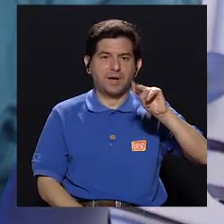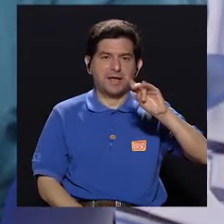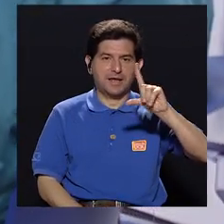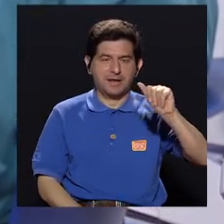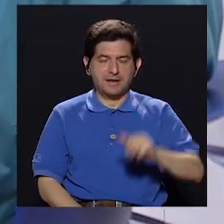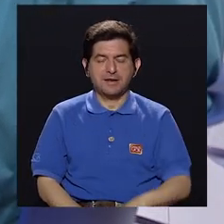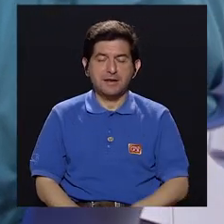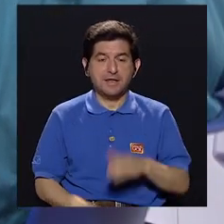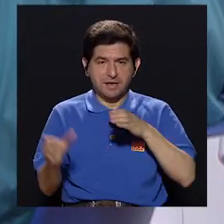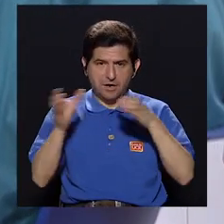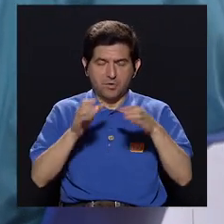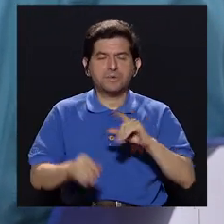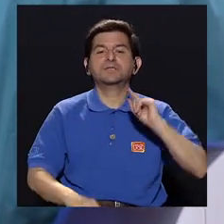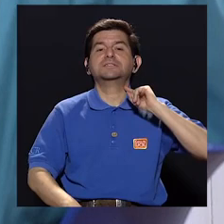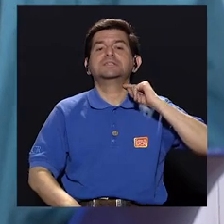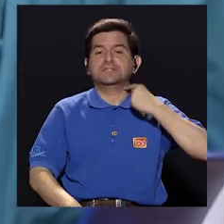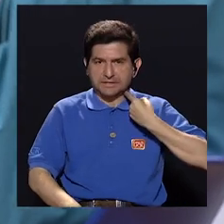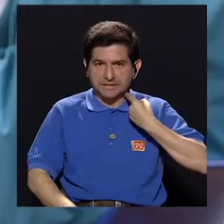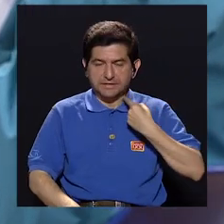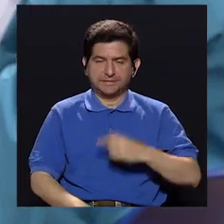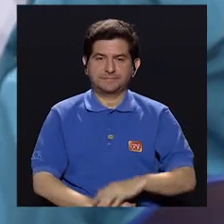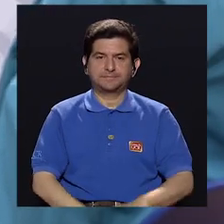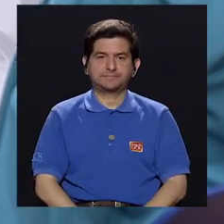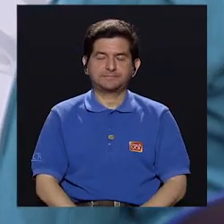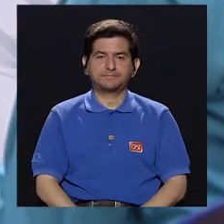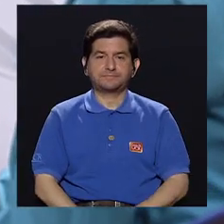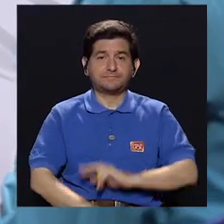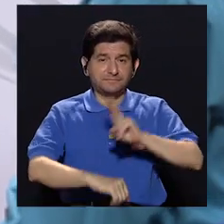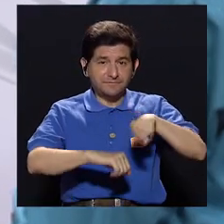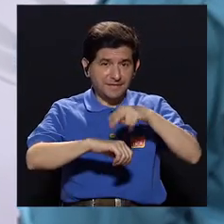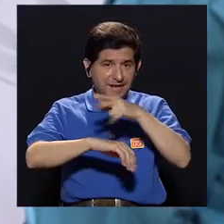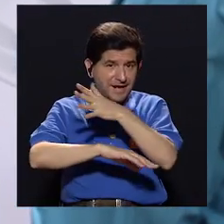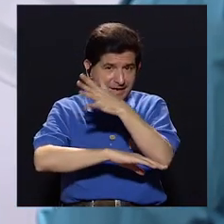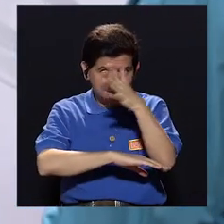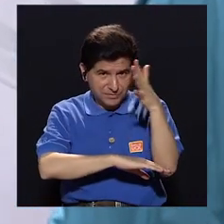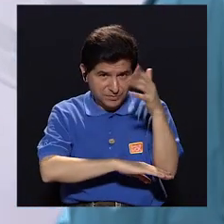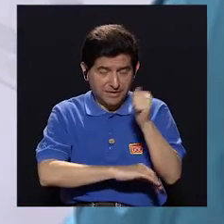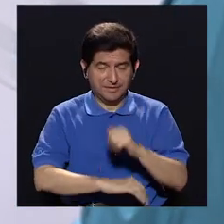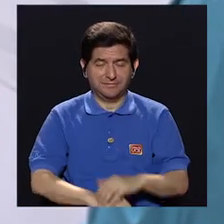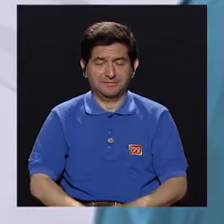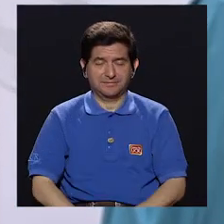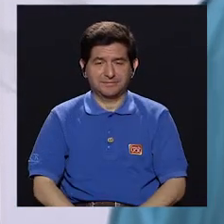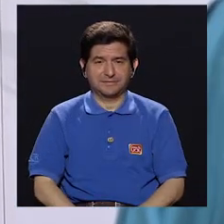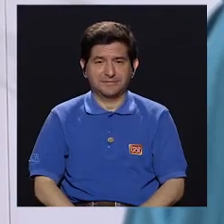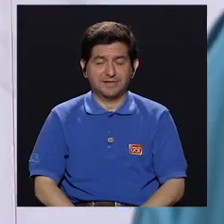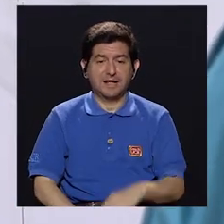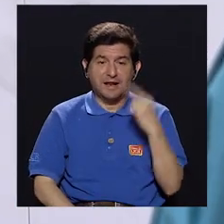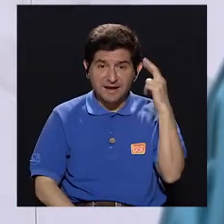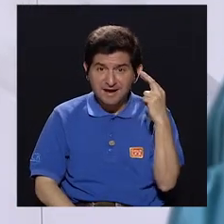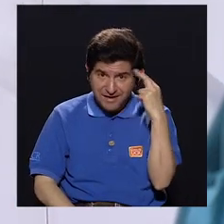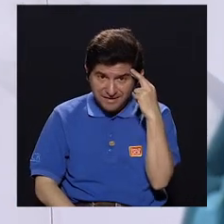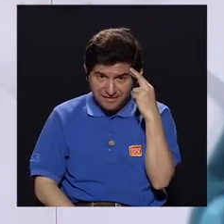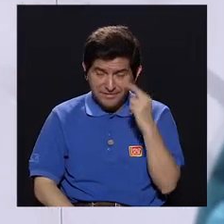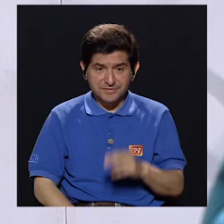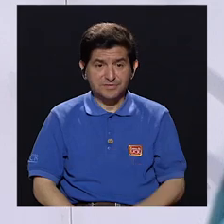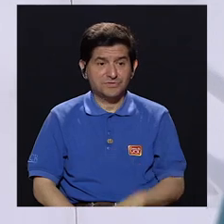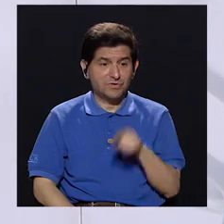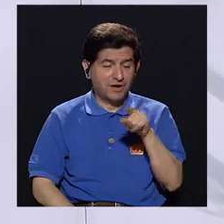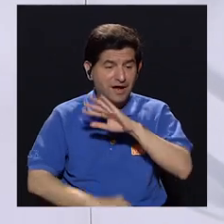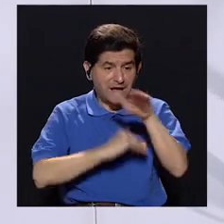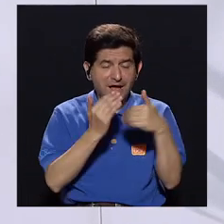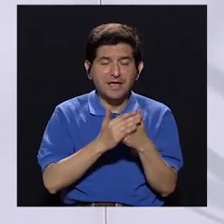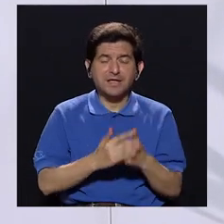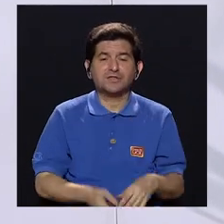comercial es un poco costosa porque e la natural Porque todavía